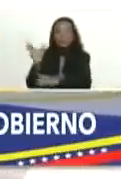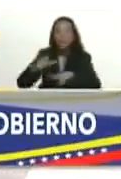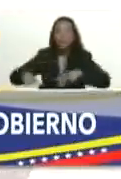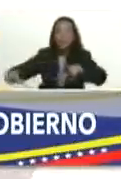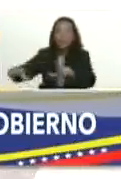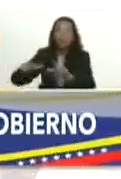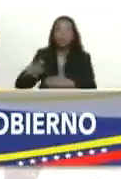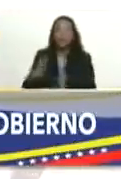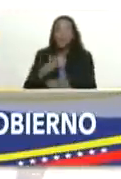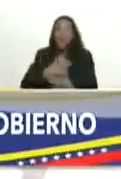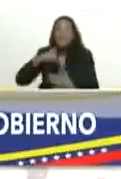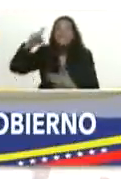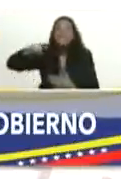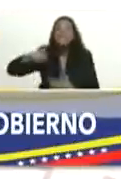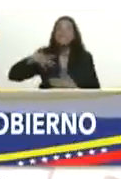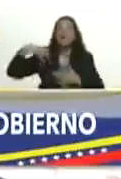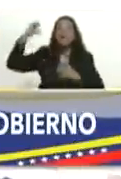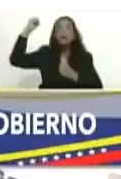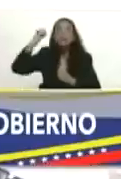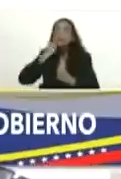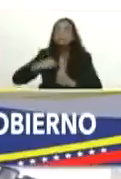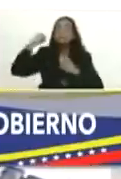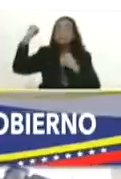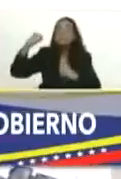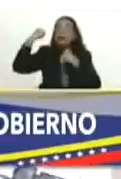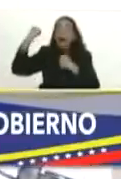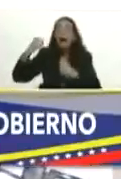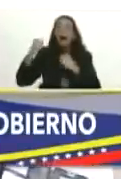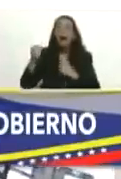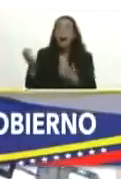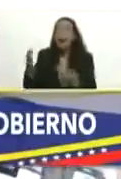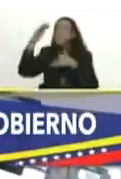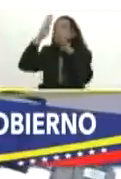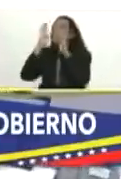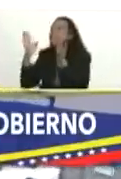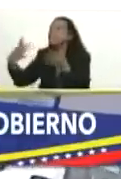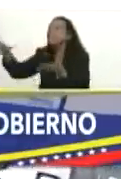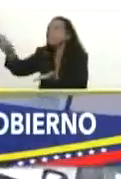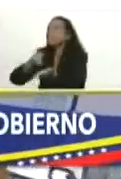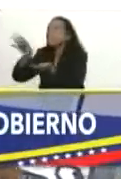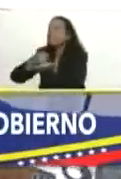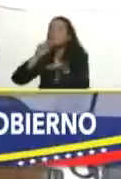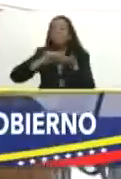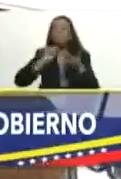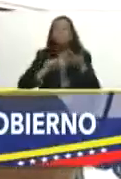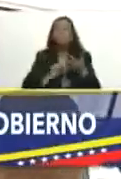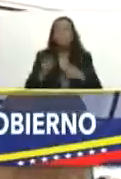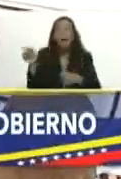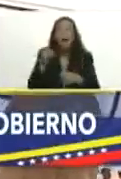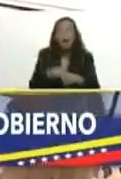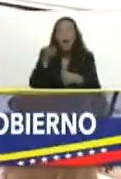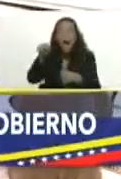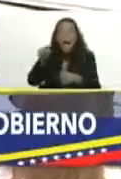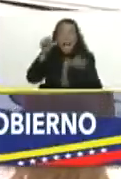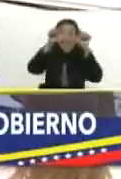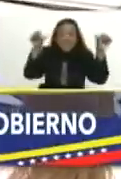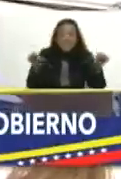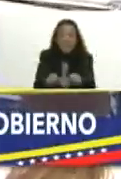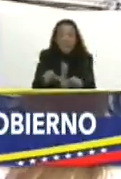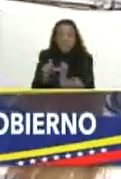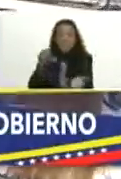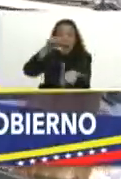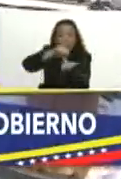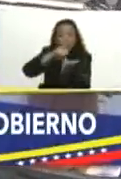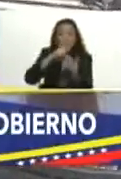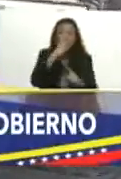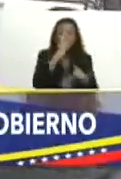al clamor popular, a la denuncia popular, a las necesidades populares. He allí el sistema central